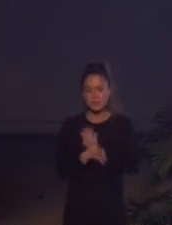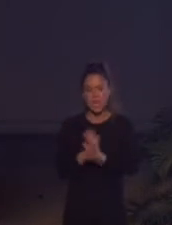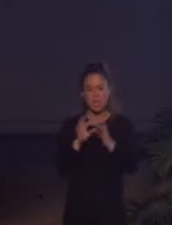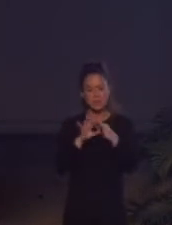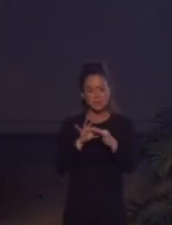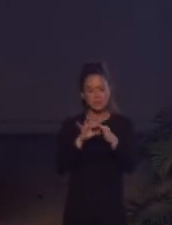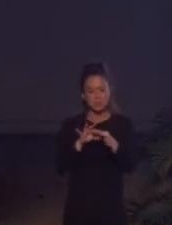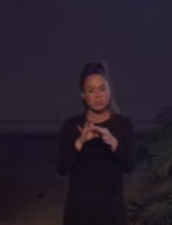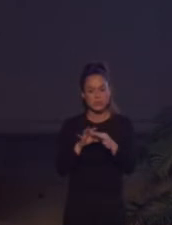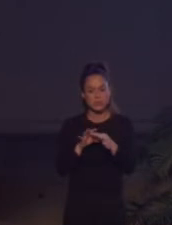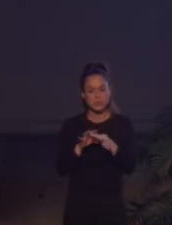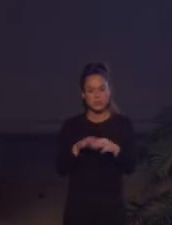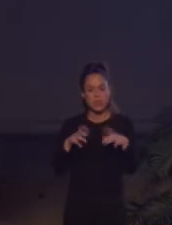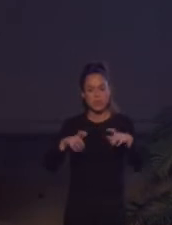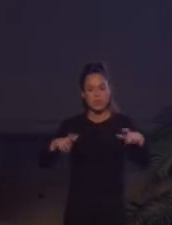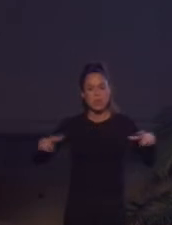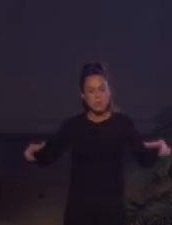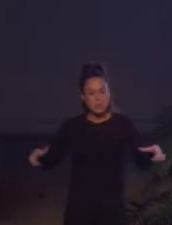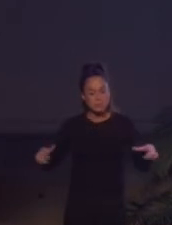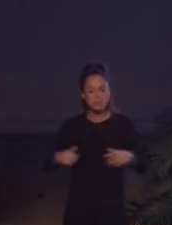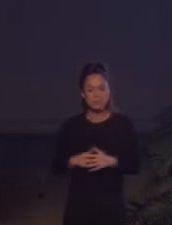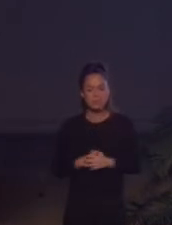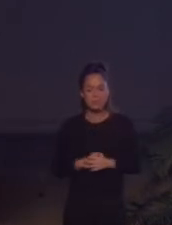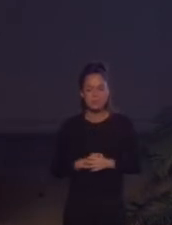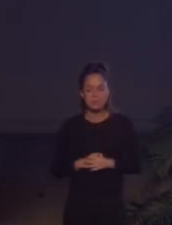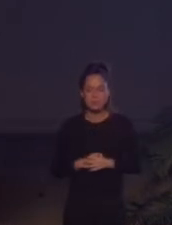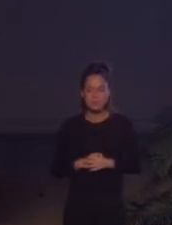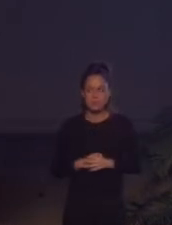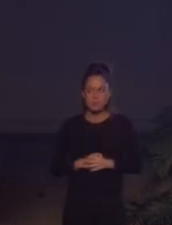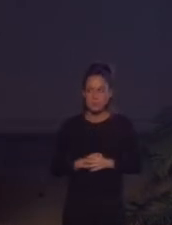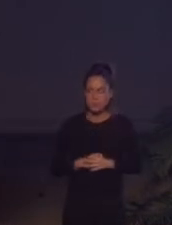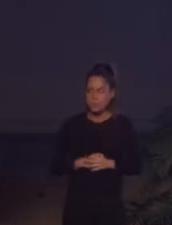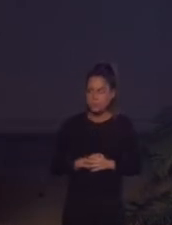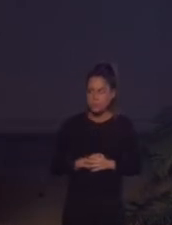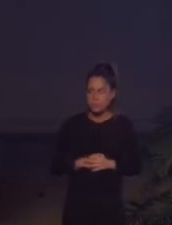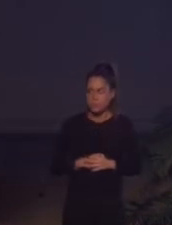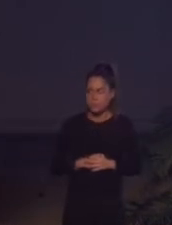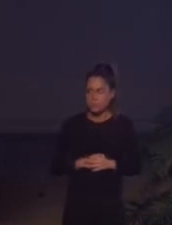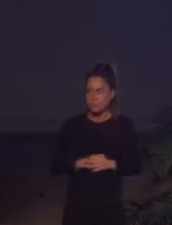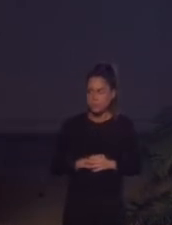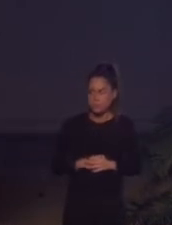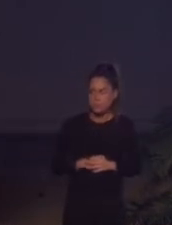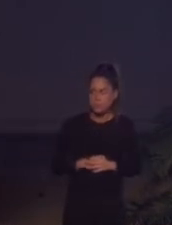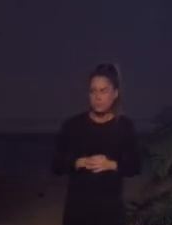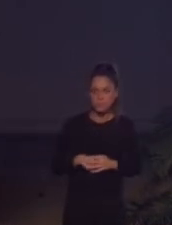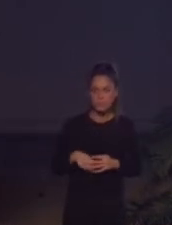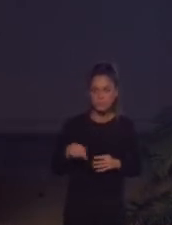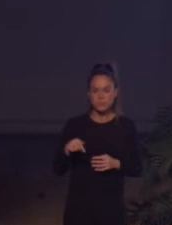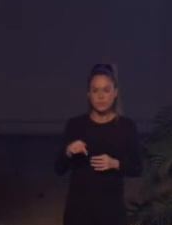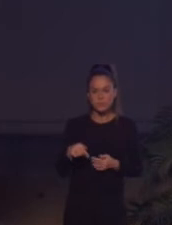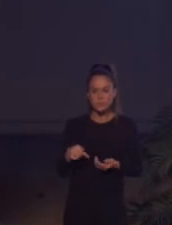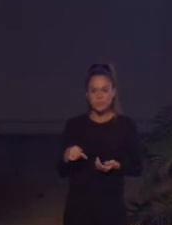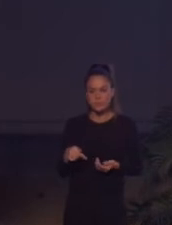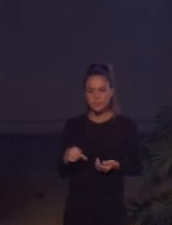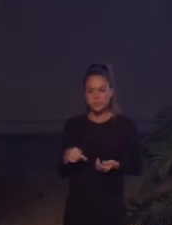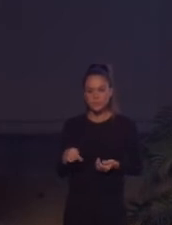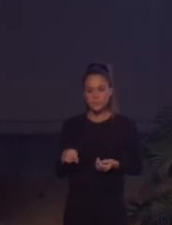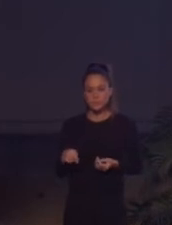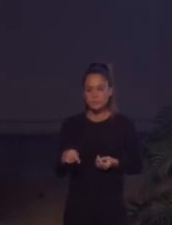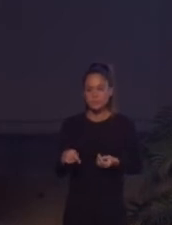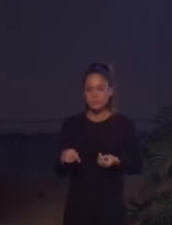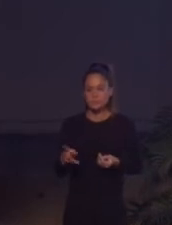askotan, igual, bai gertatzen zaigula, ez dakidagala noraino, den behin rekonozimendu hori